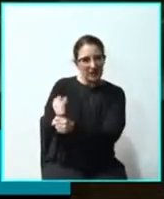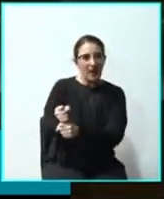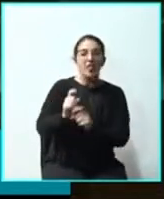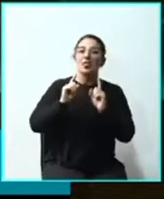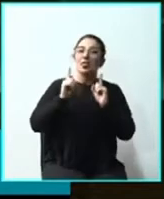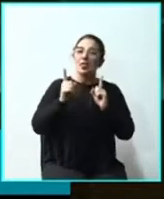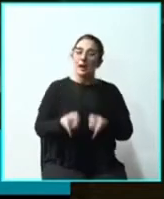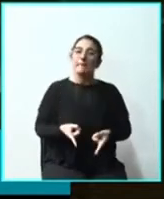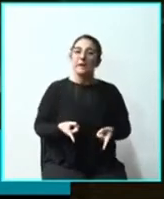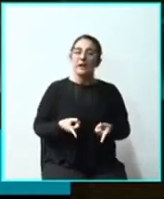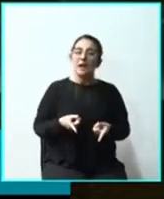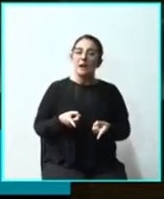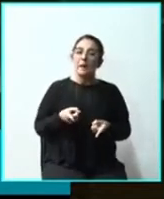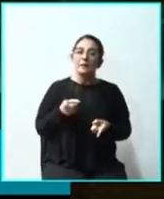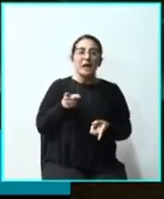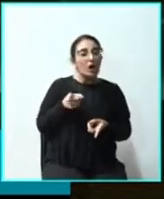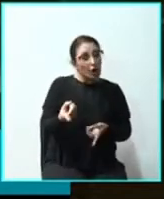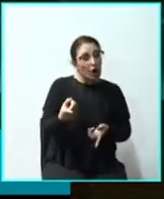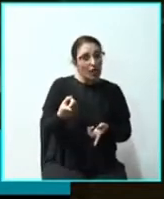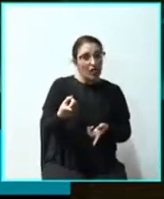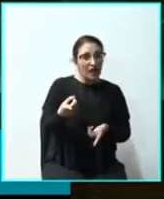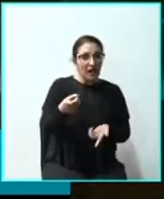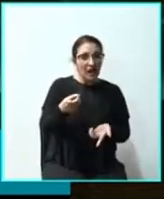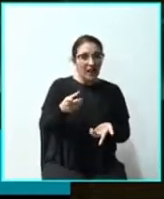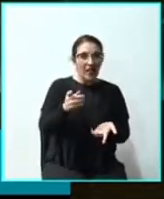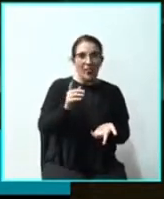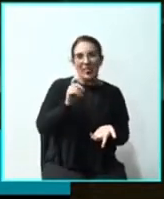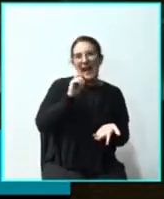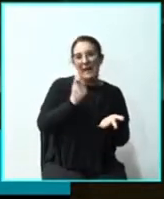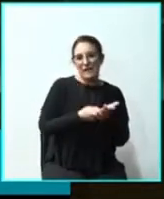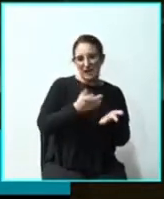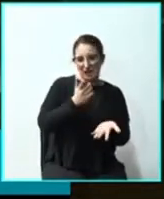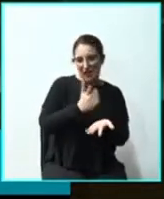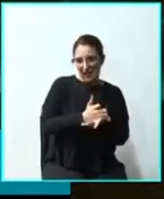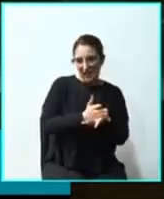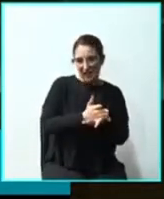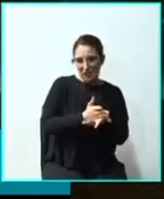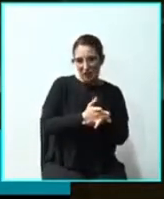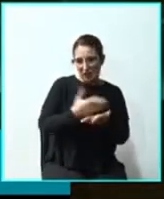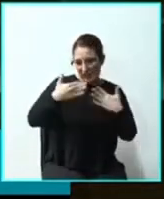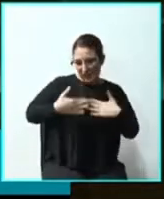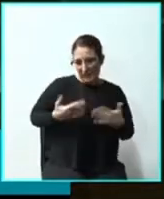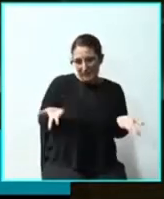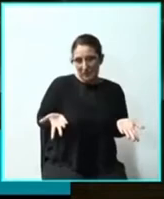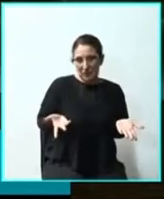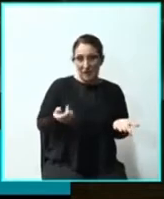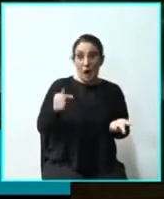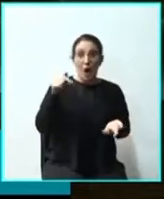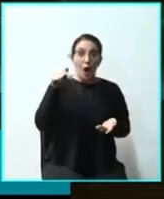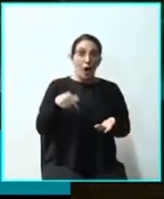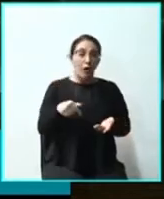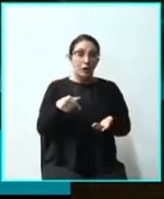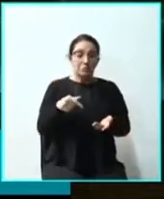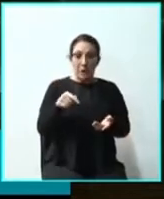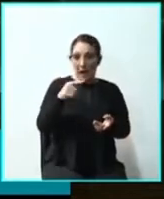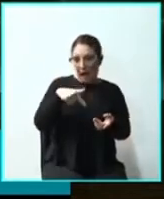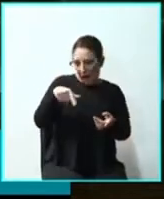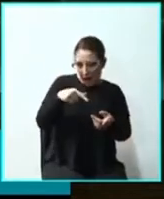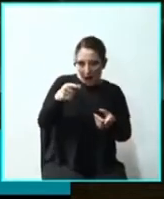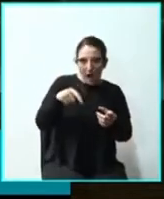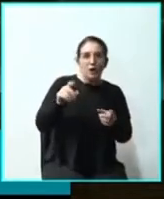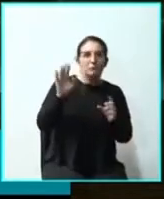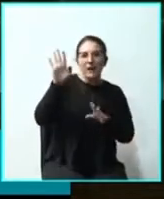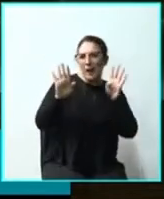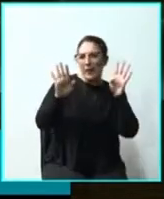derechos individuales de los ciudadanos. Y es interesante ver cómo muchos liberales hoy acaban a levantar la mano negando las libertades individuales